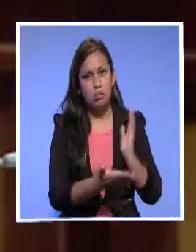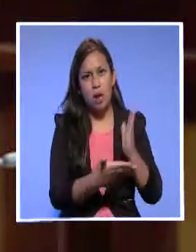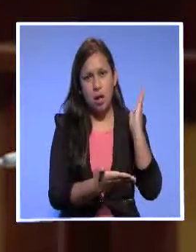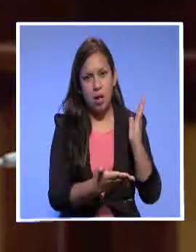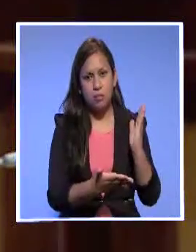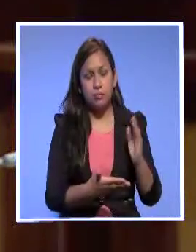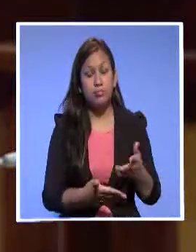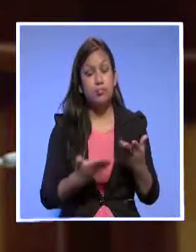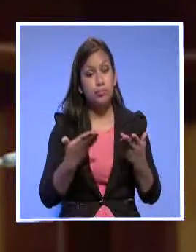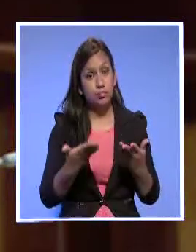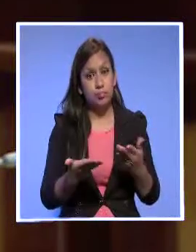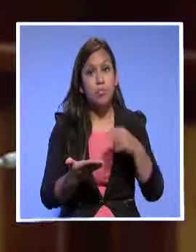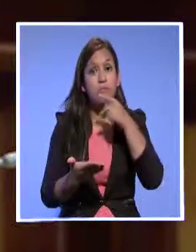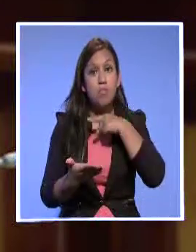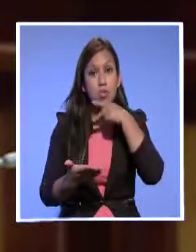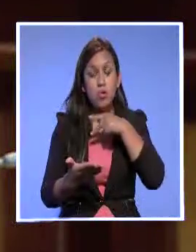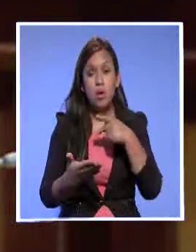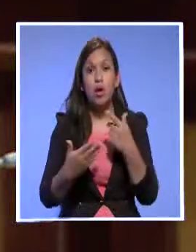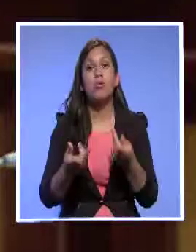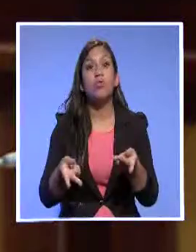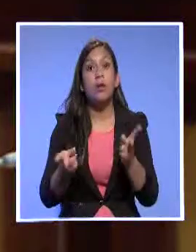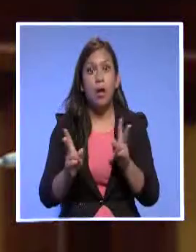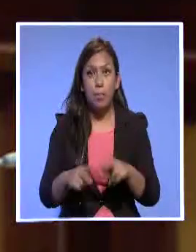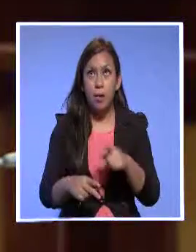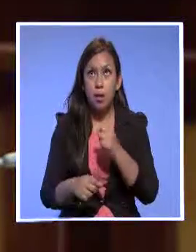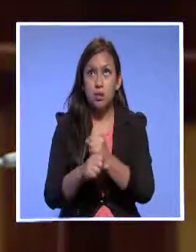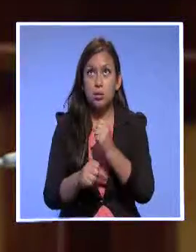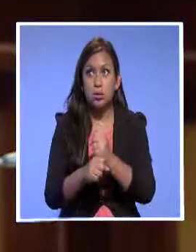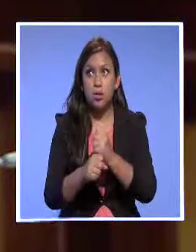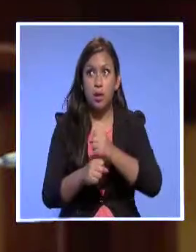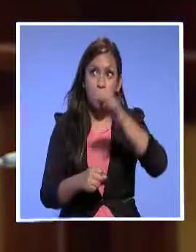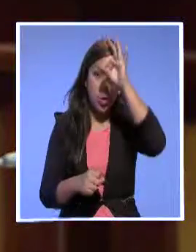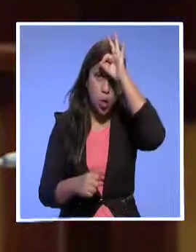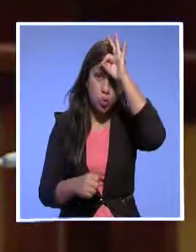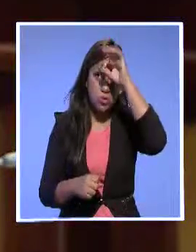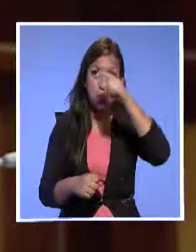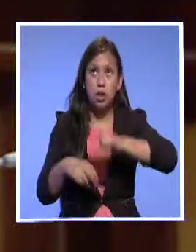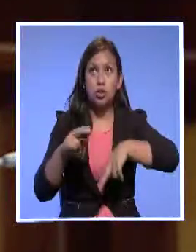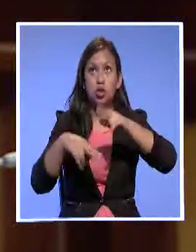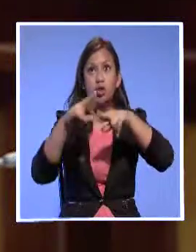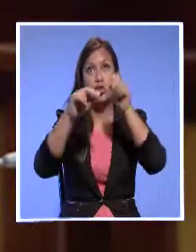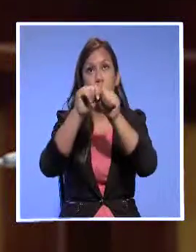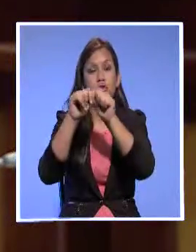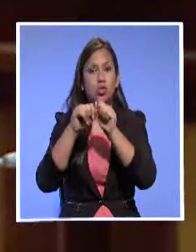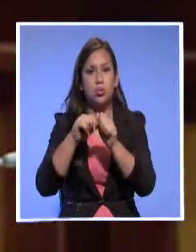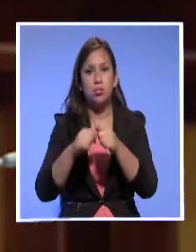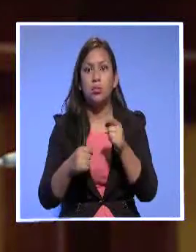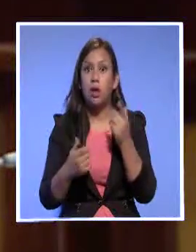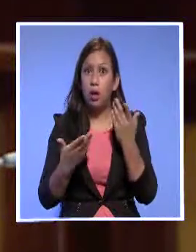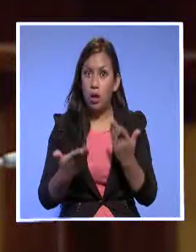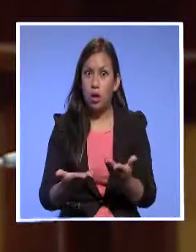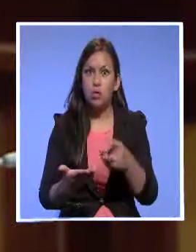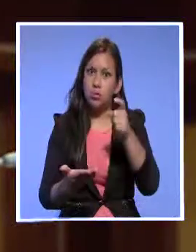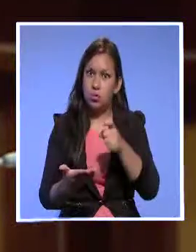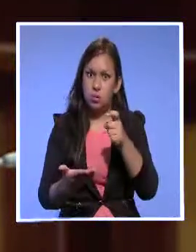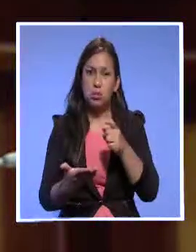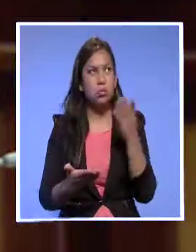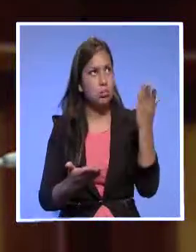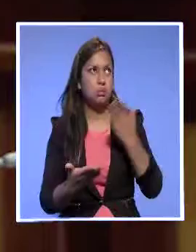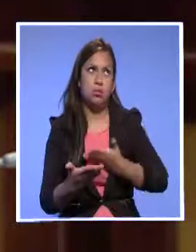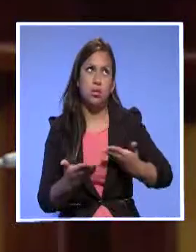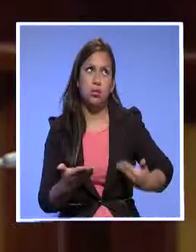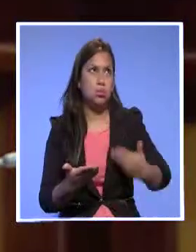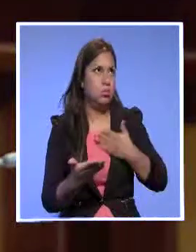puerto dios estaba construyendo el hospital de especialidad y que va a demandar buena cantidad de agua y eso lo hicimos en estar al señor presidente y por eso que